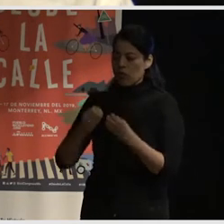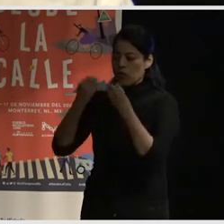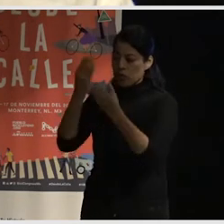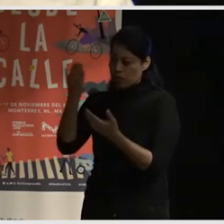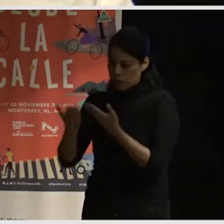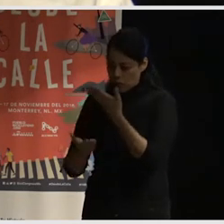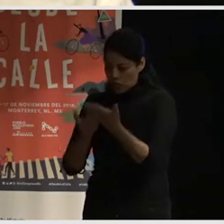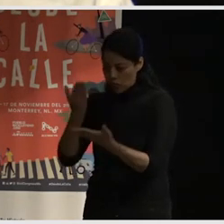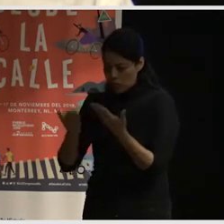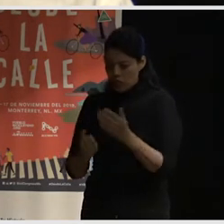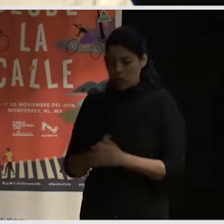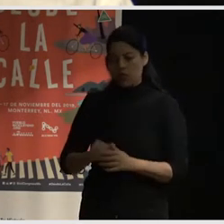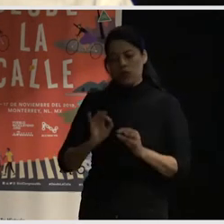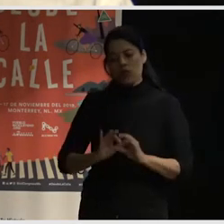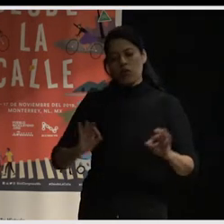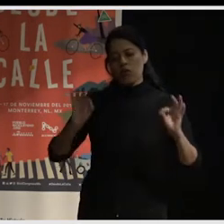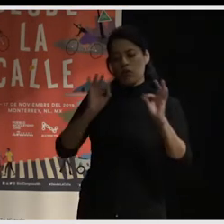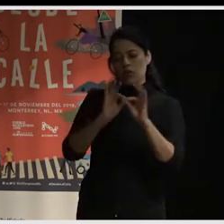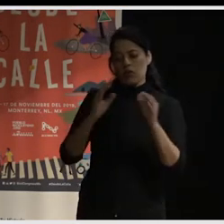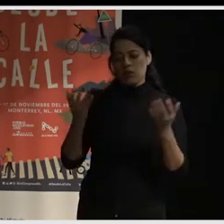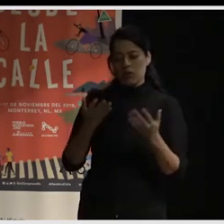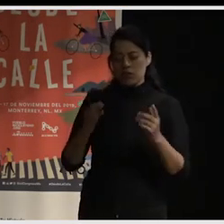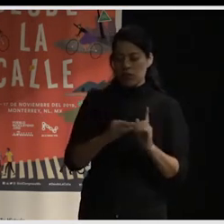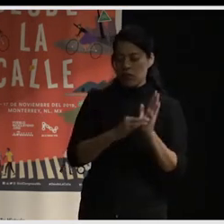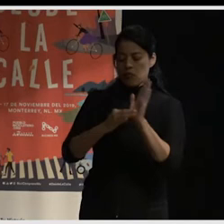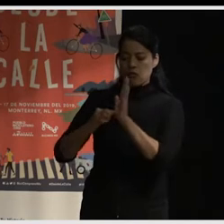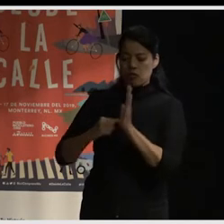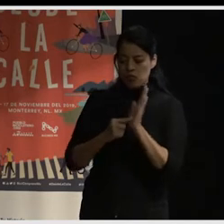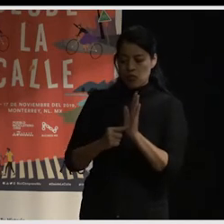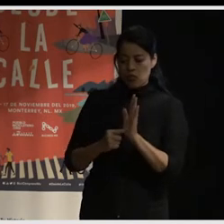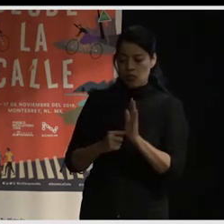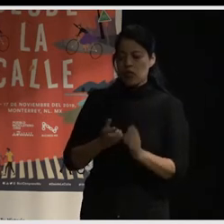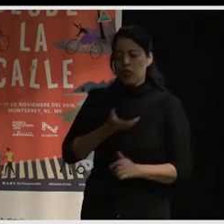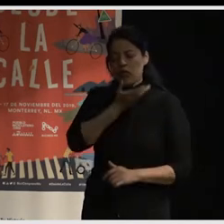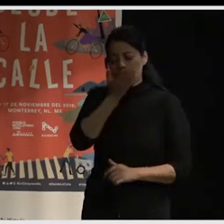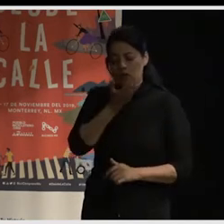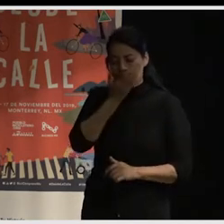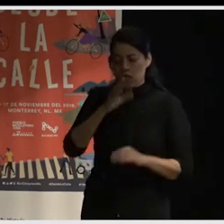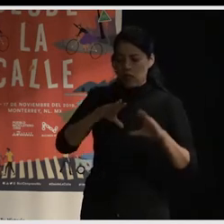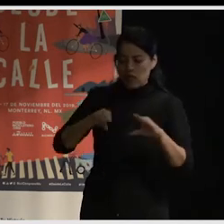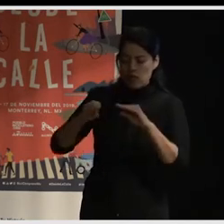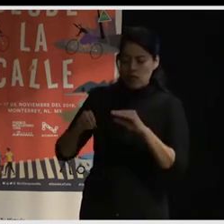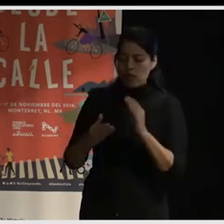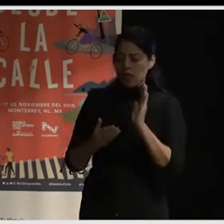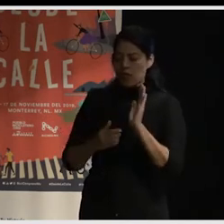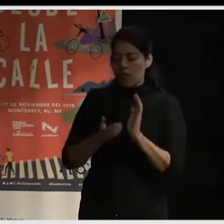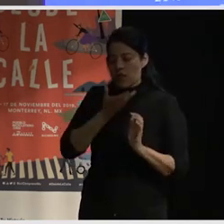este y lo más importante es que hacemos la promoción y la práctica de hábitos eco sustentables